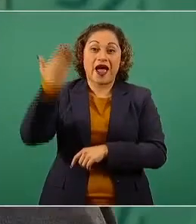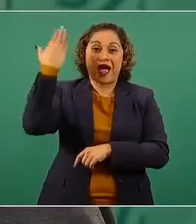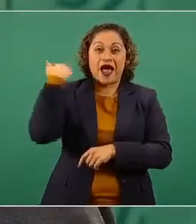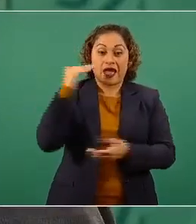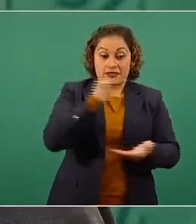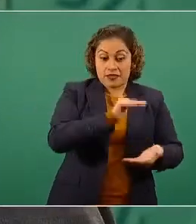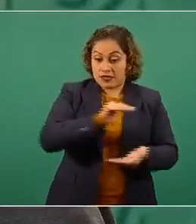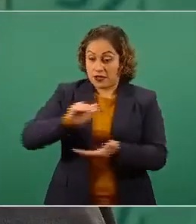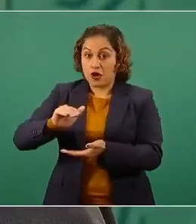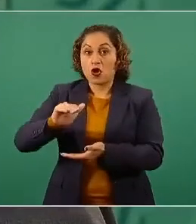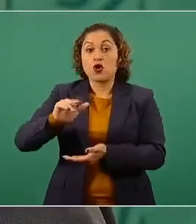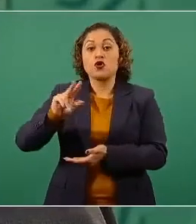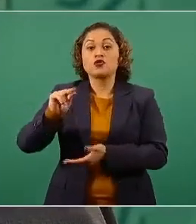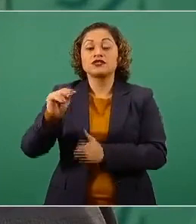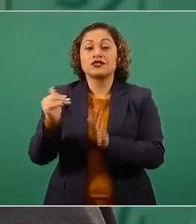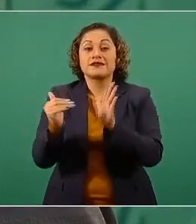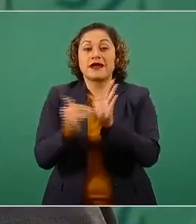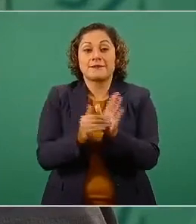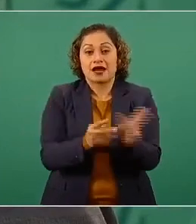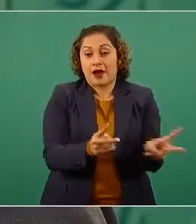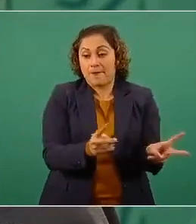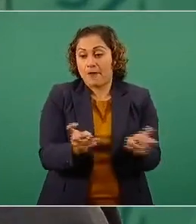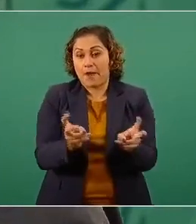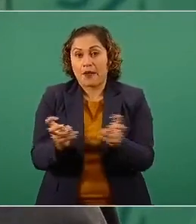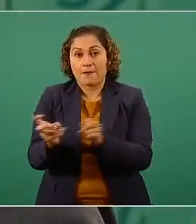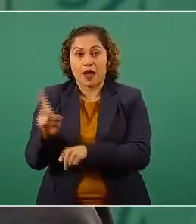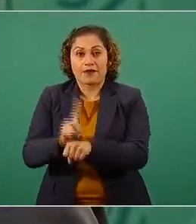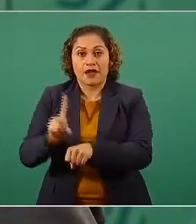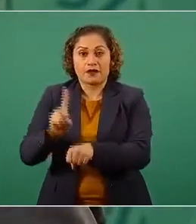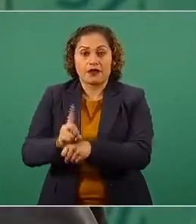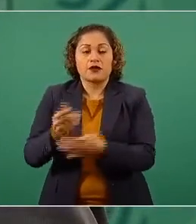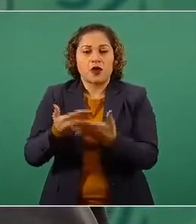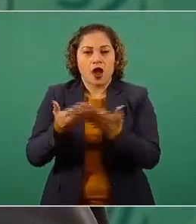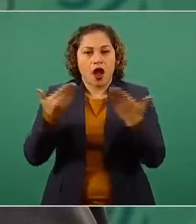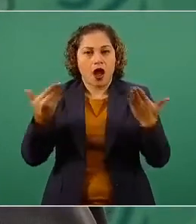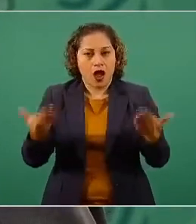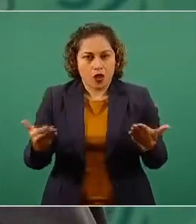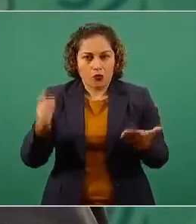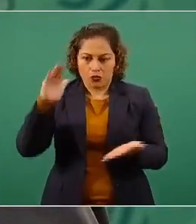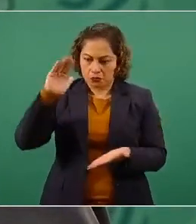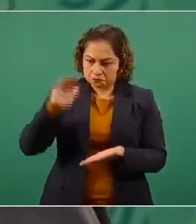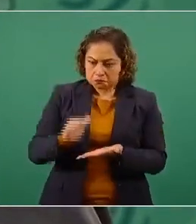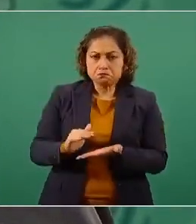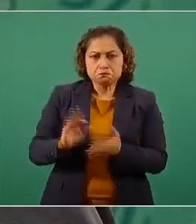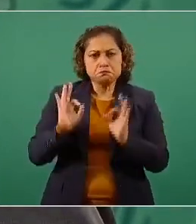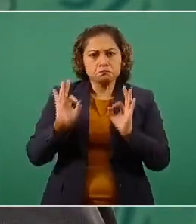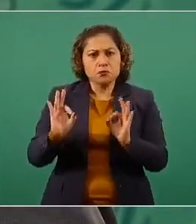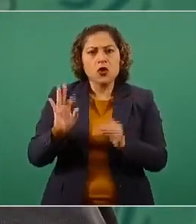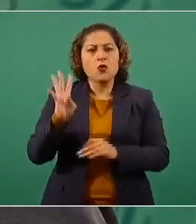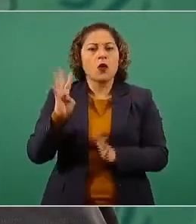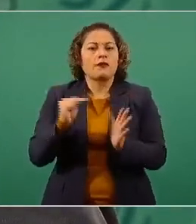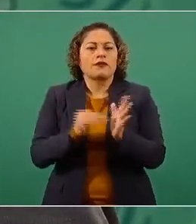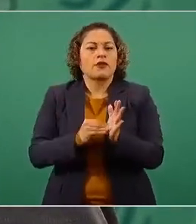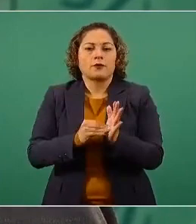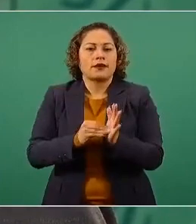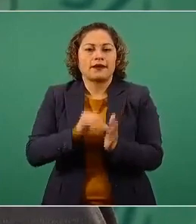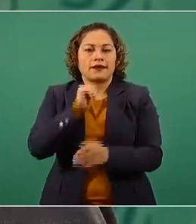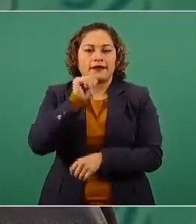robaban diariamente, hemos bajado a 4,000,